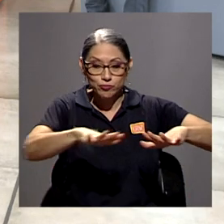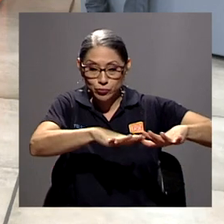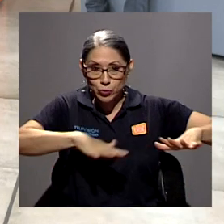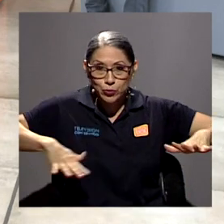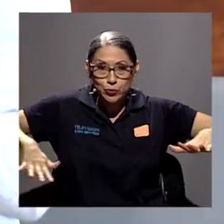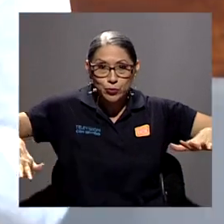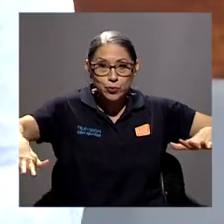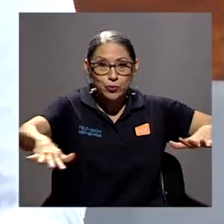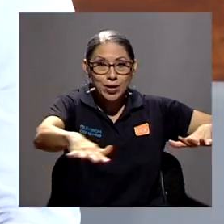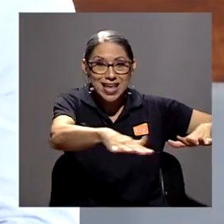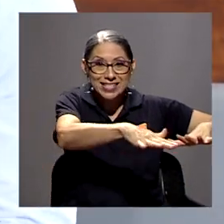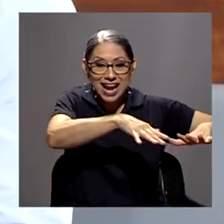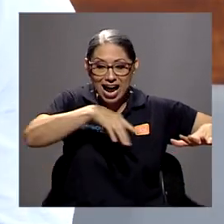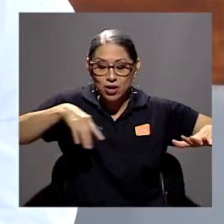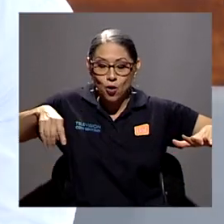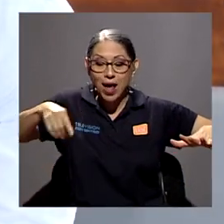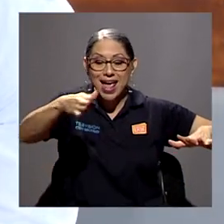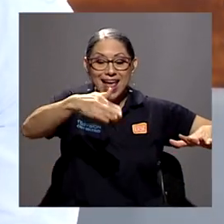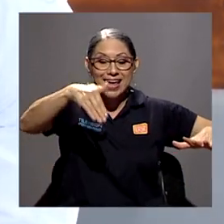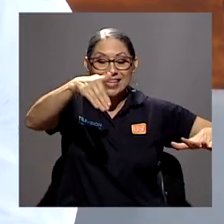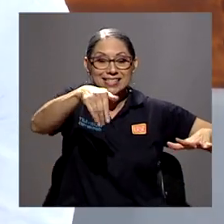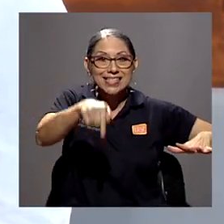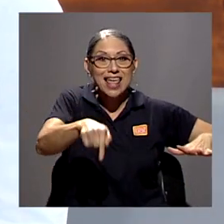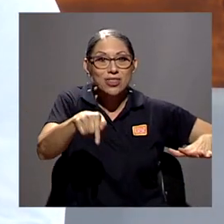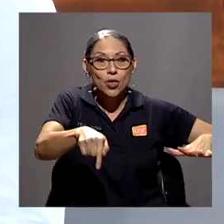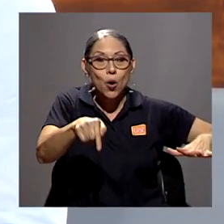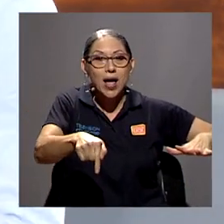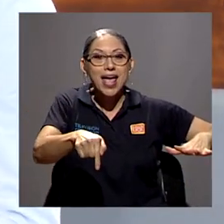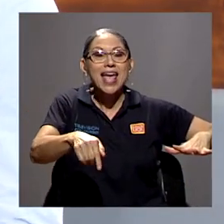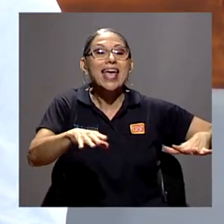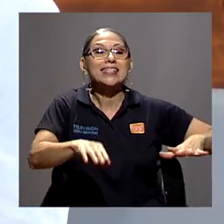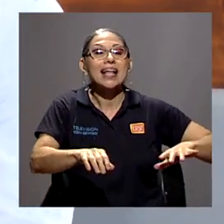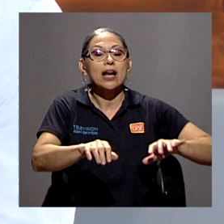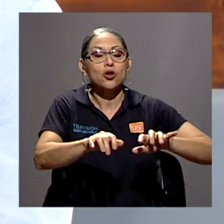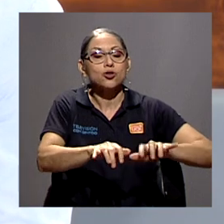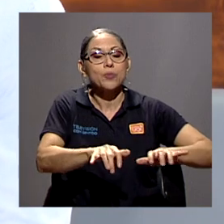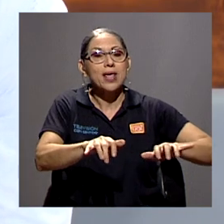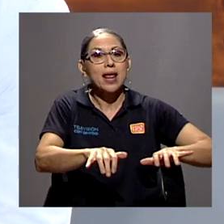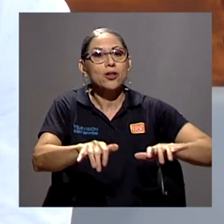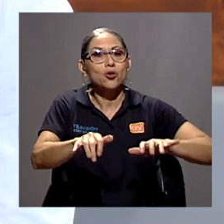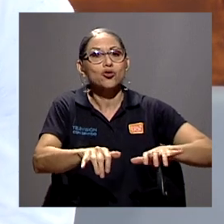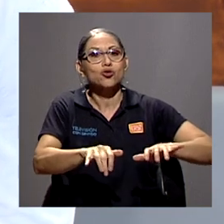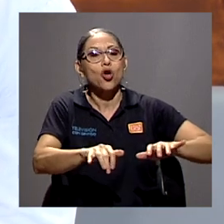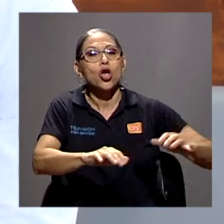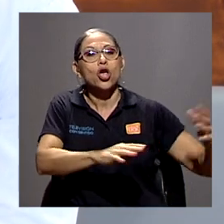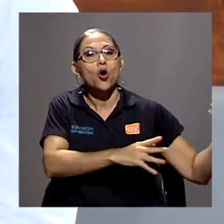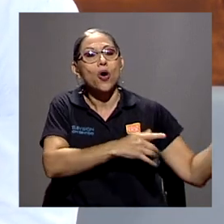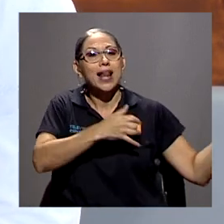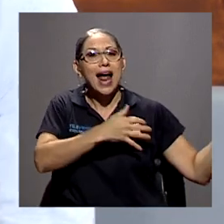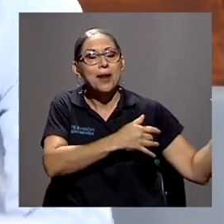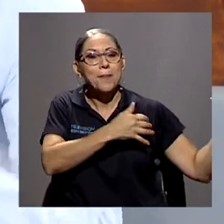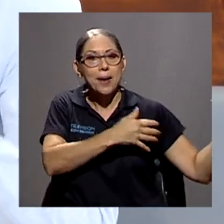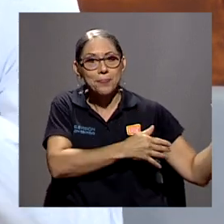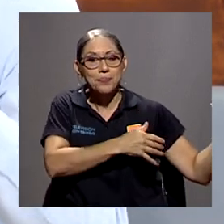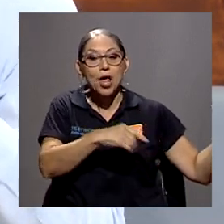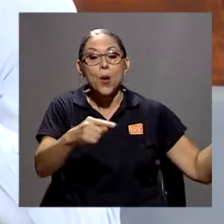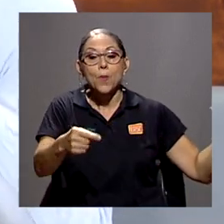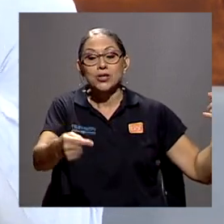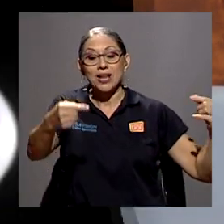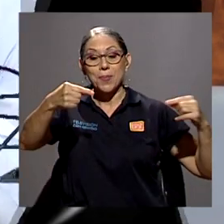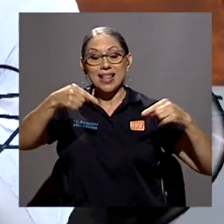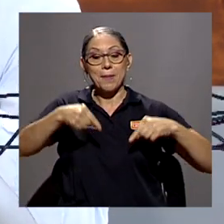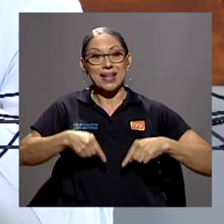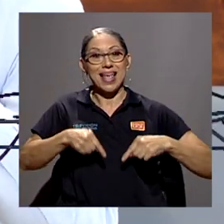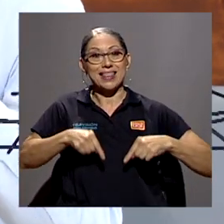en el centro del escenario hay una están los vientos con el piano y el arte posteriormente en la parte de atrás están los timbales al